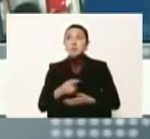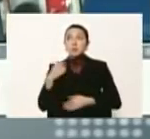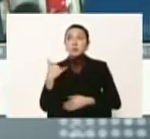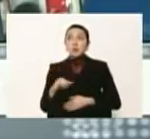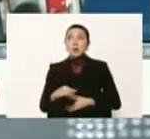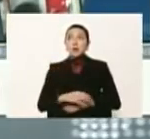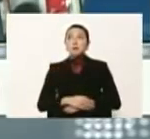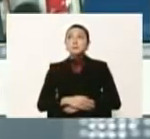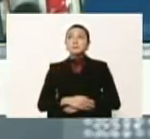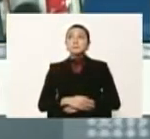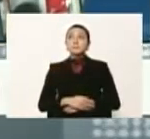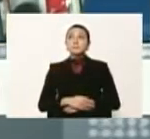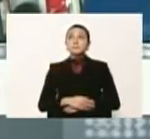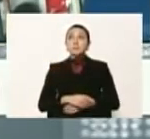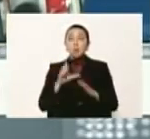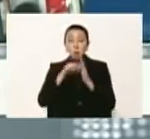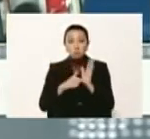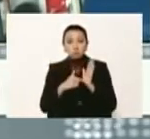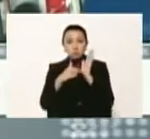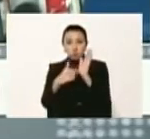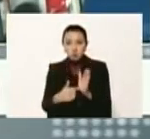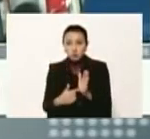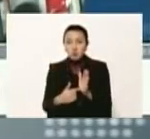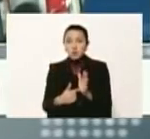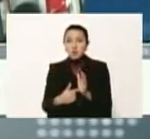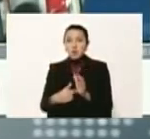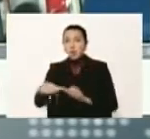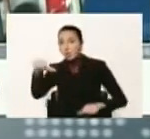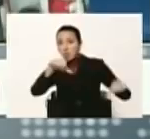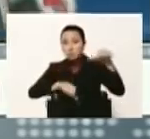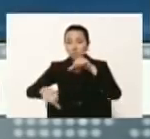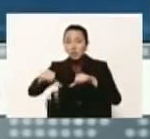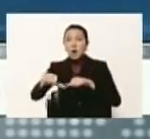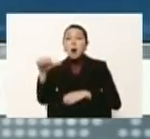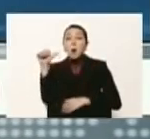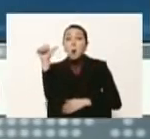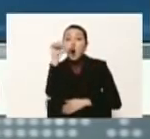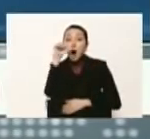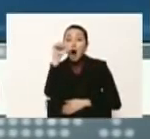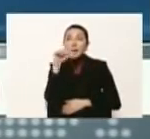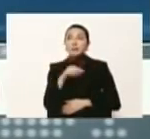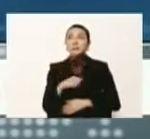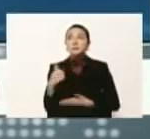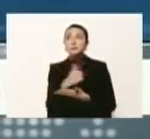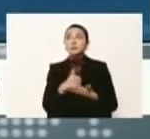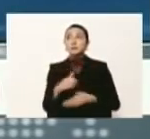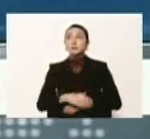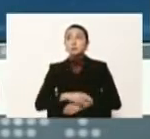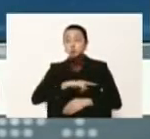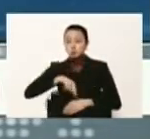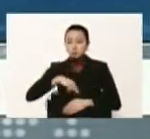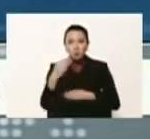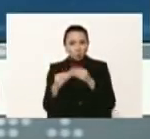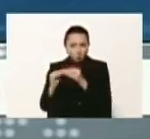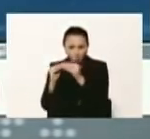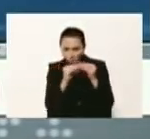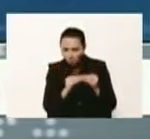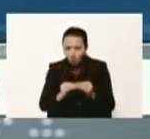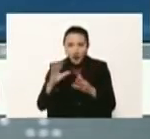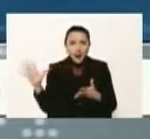vamos a observar dentro de poco, de clorhidrato de cocaína. Igualmente pudimos recuperar en varios